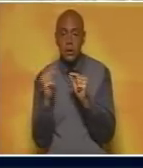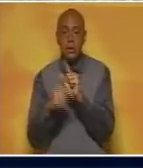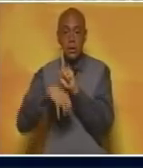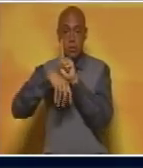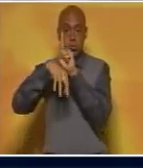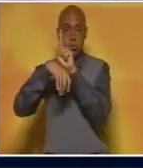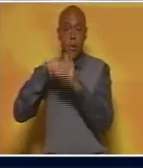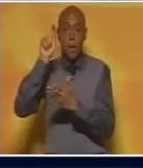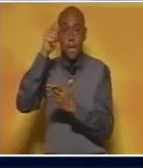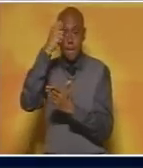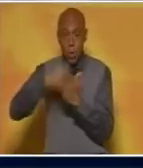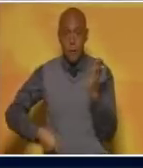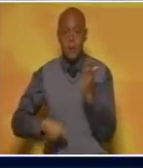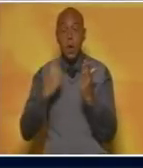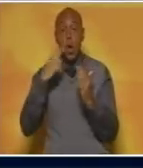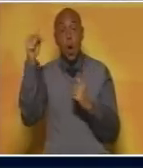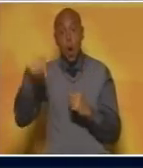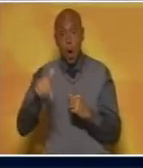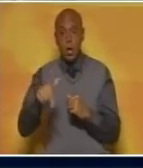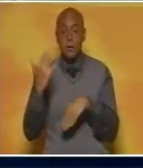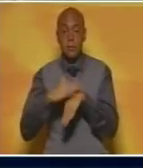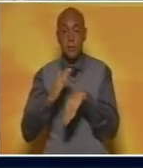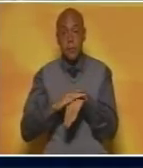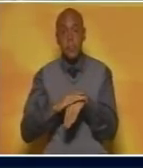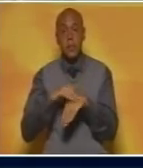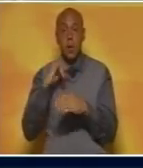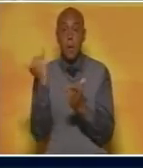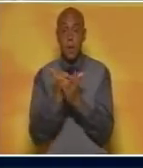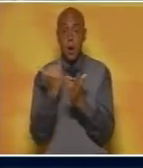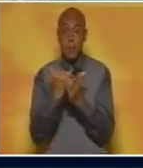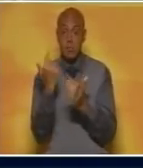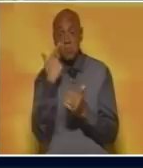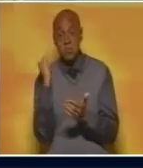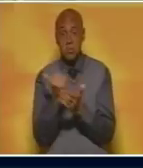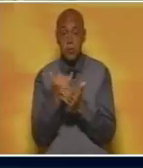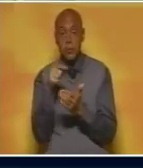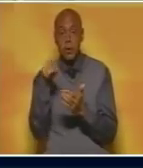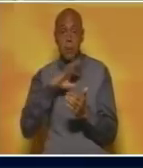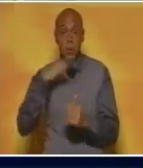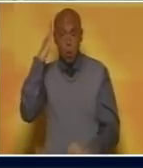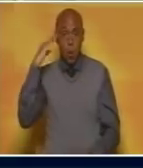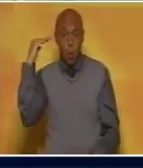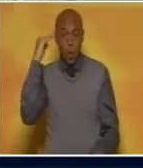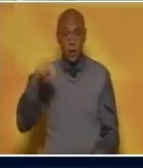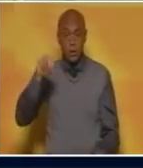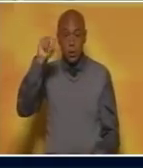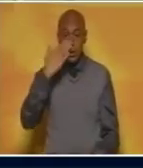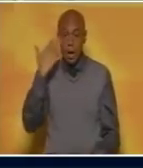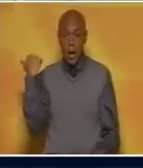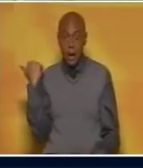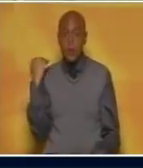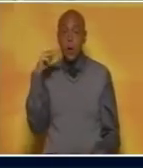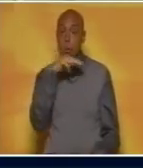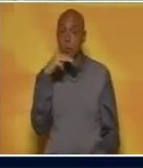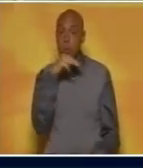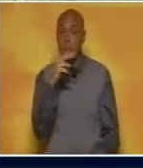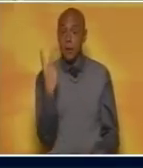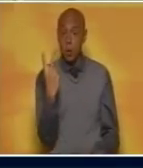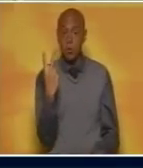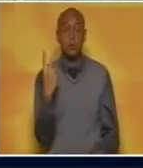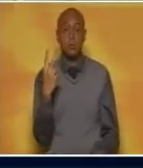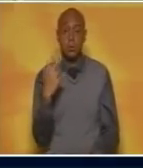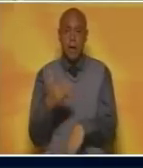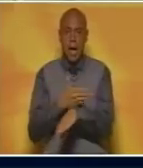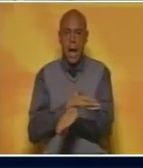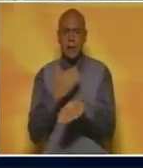desnuclearización. La de hoy supone la primera prueba balística que realiza el gobierno asiático desde el pasado 2 de octubre, pocos días